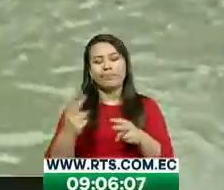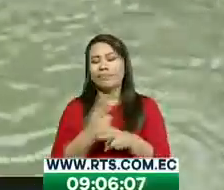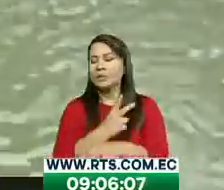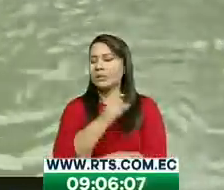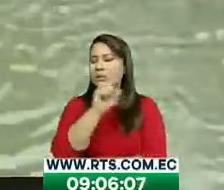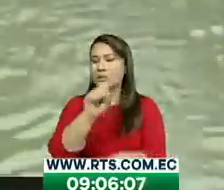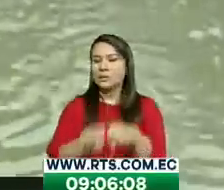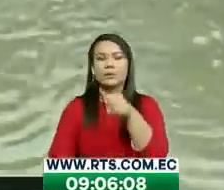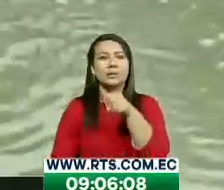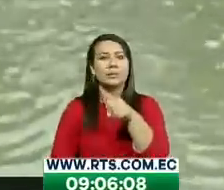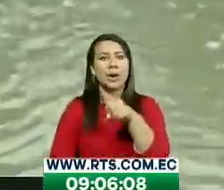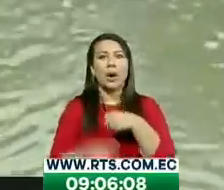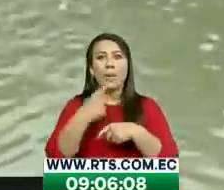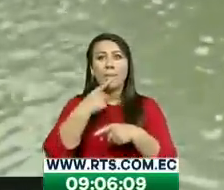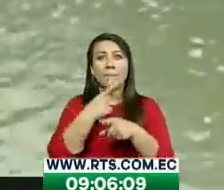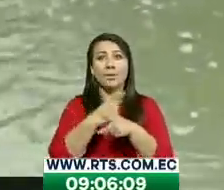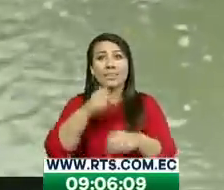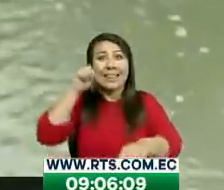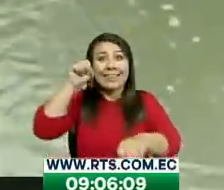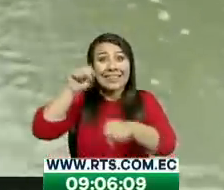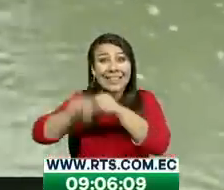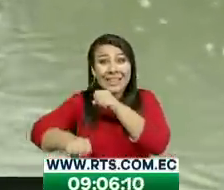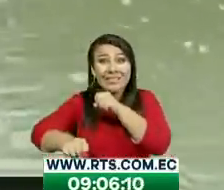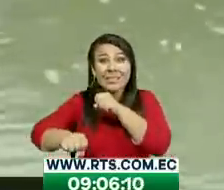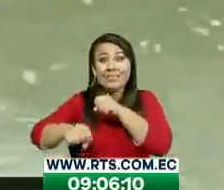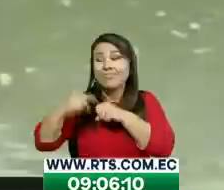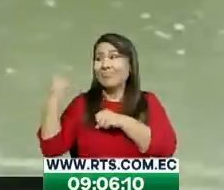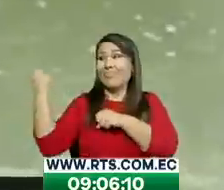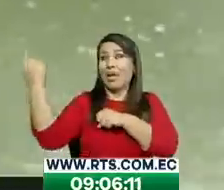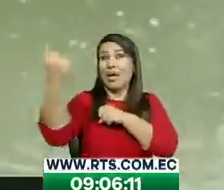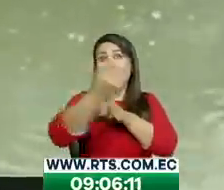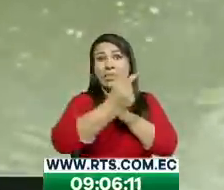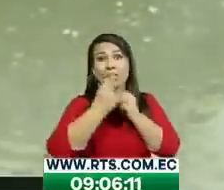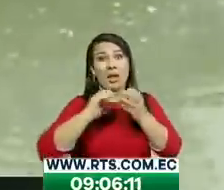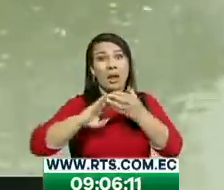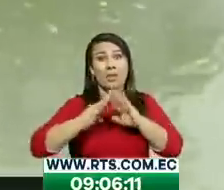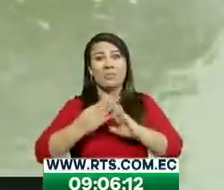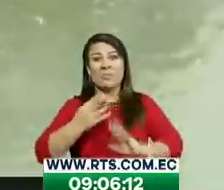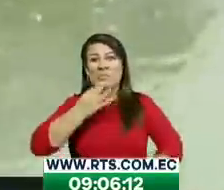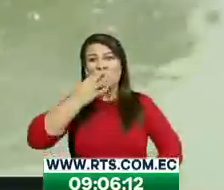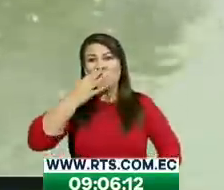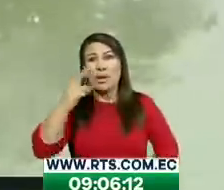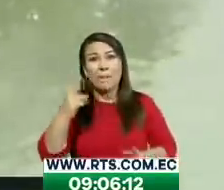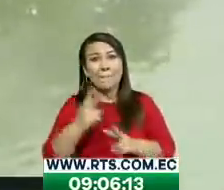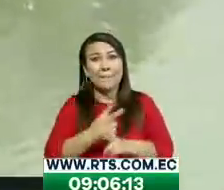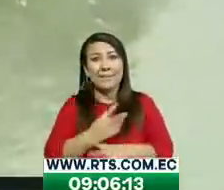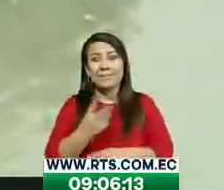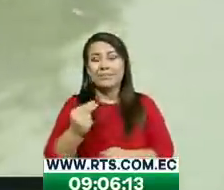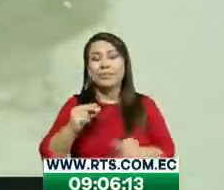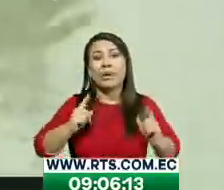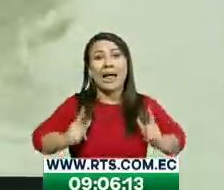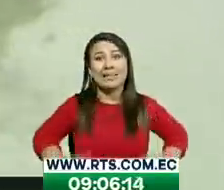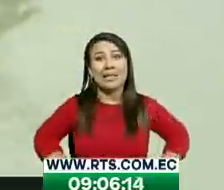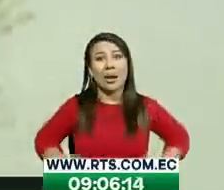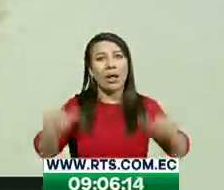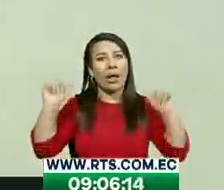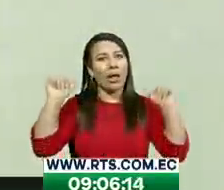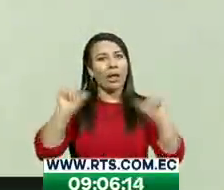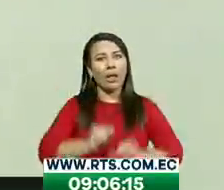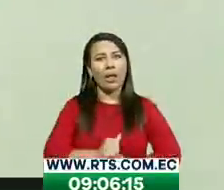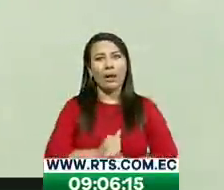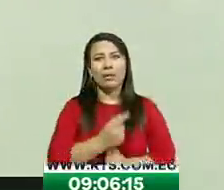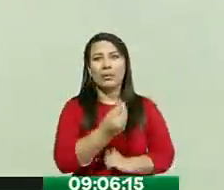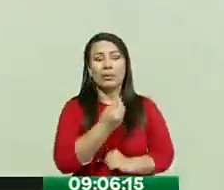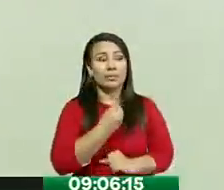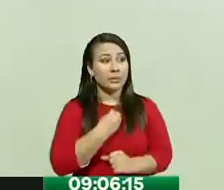que hacer y que mejor la llevara a su casa para que muera en paz. Pero nunca se imaginó que al sacarla del centro